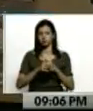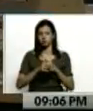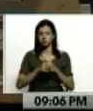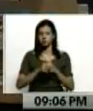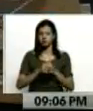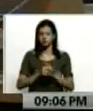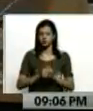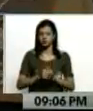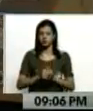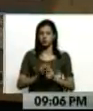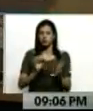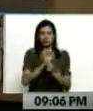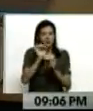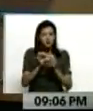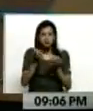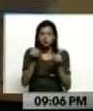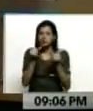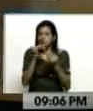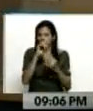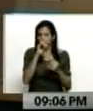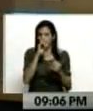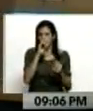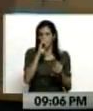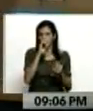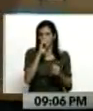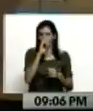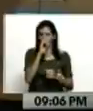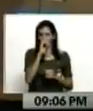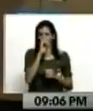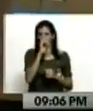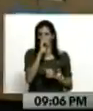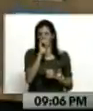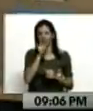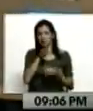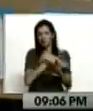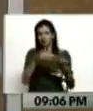es la cifra exacta tut